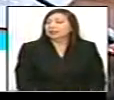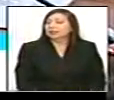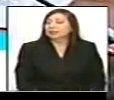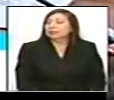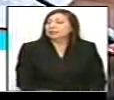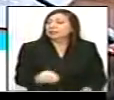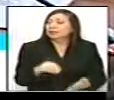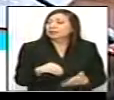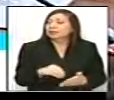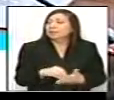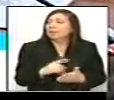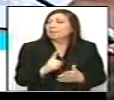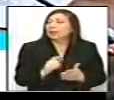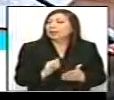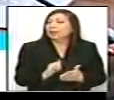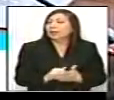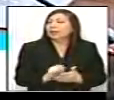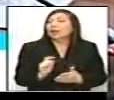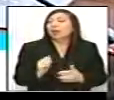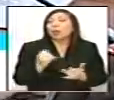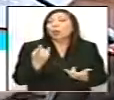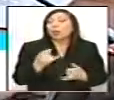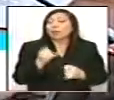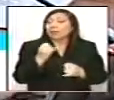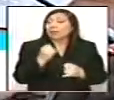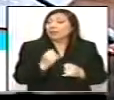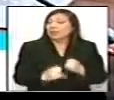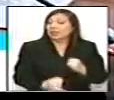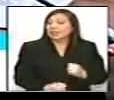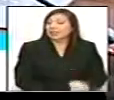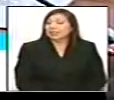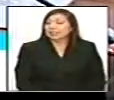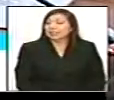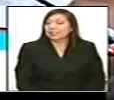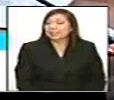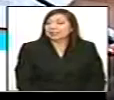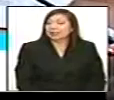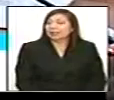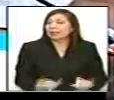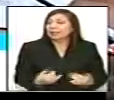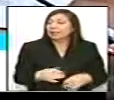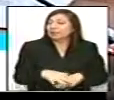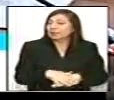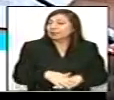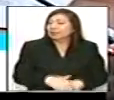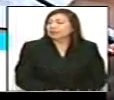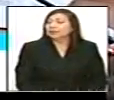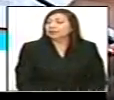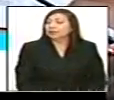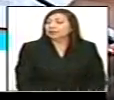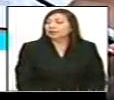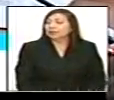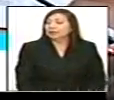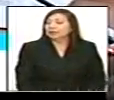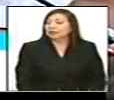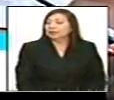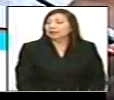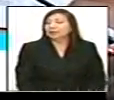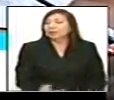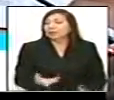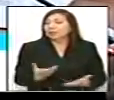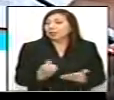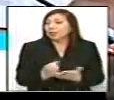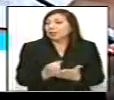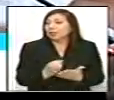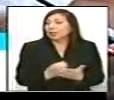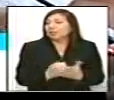de cumplimiento para efecto de que caduque, declare la caducidad de esas plantas, de esas concesiones, de esos